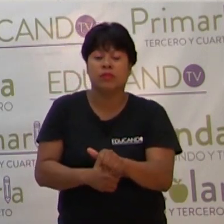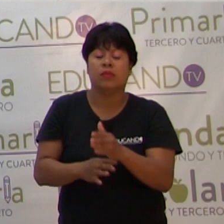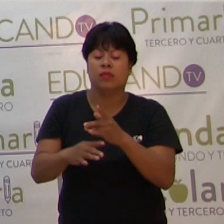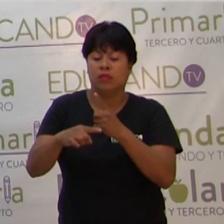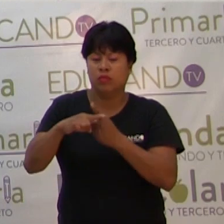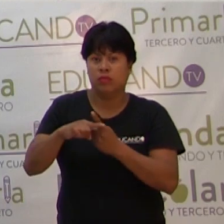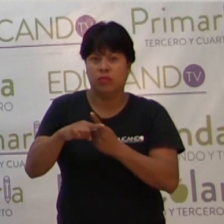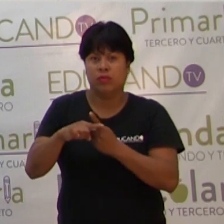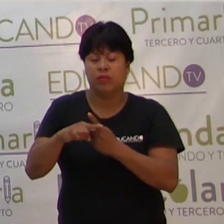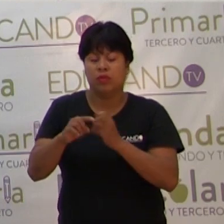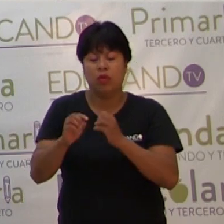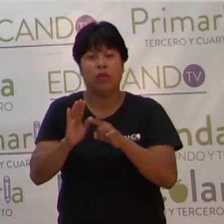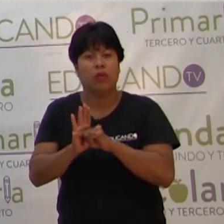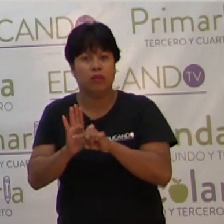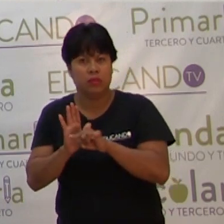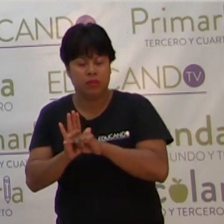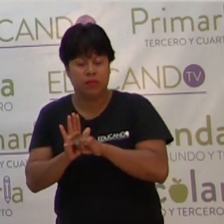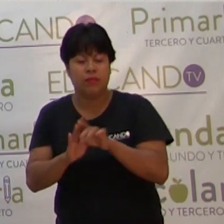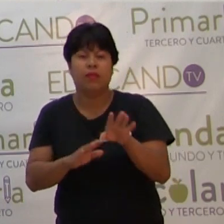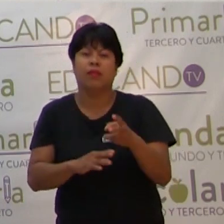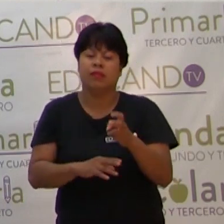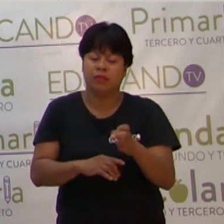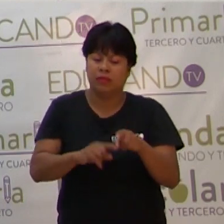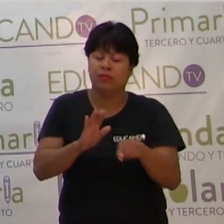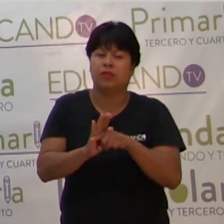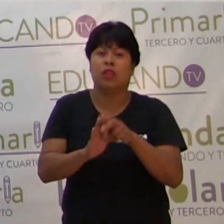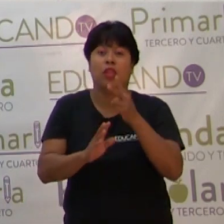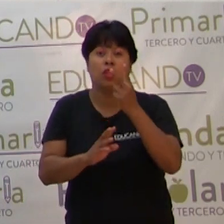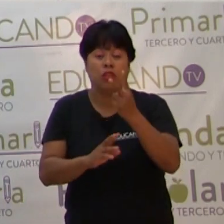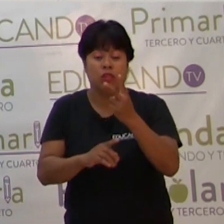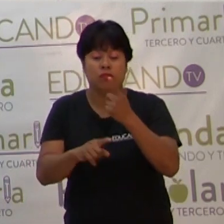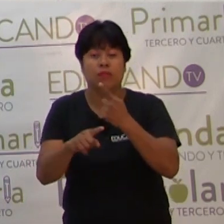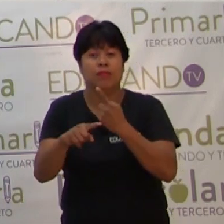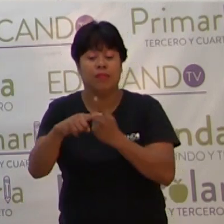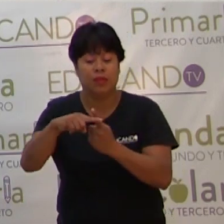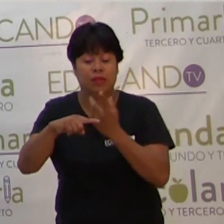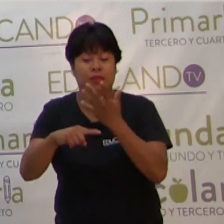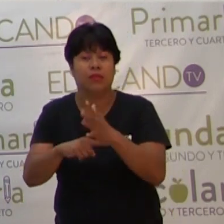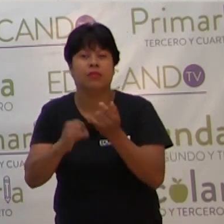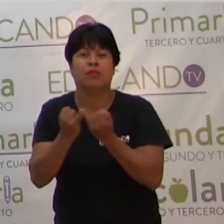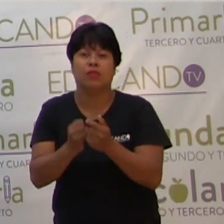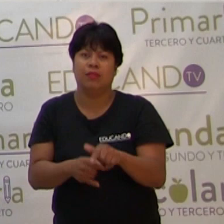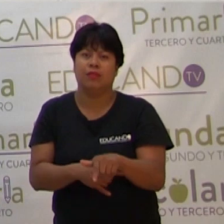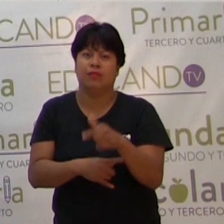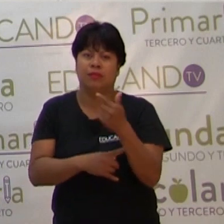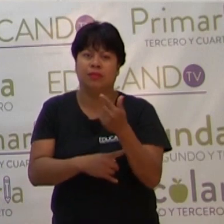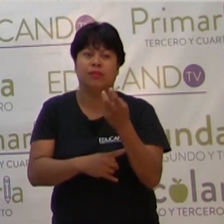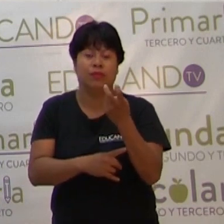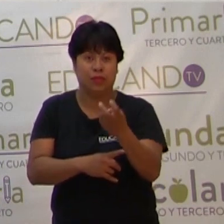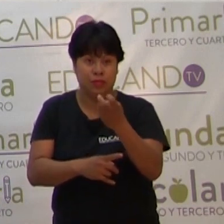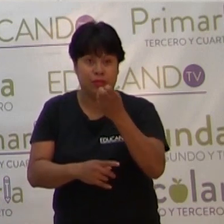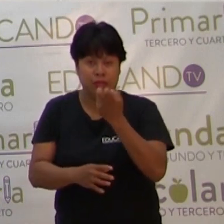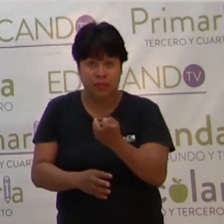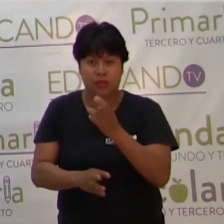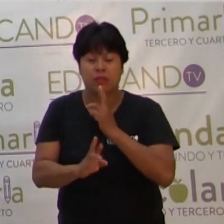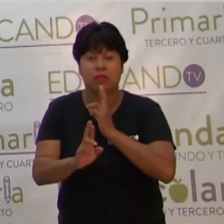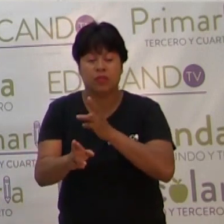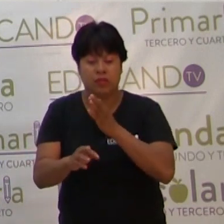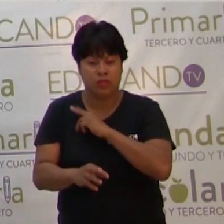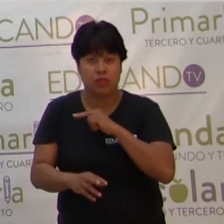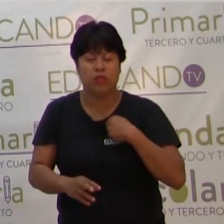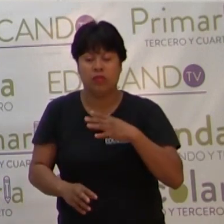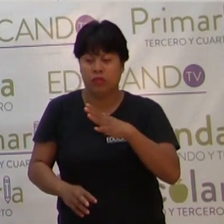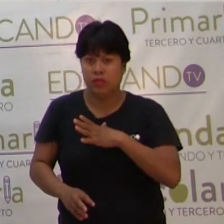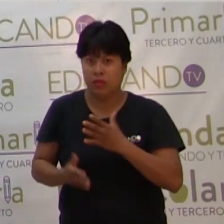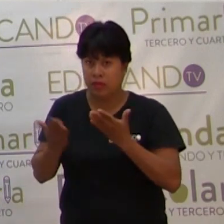las sumas o se hacen las restas. Aquí está una suma, entonces sumamos 2 más 10 es igual a 12. Por lo tanto, este resultado que tenemos